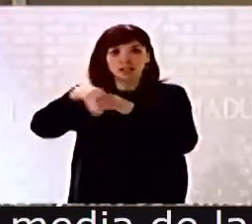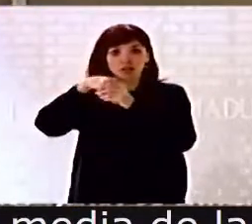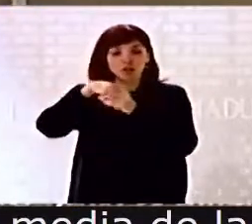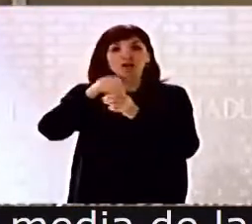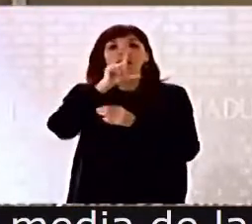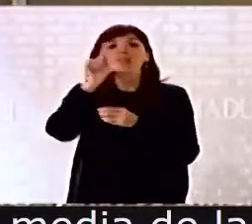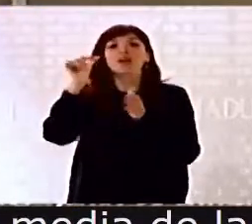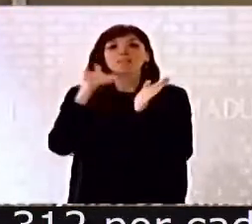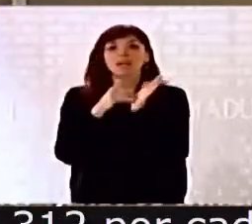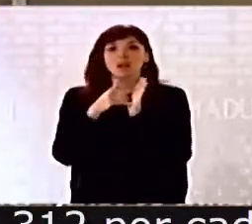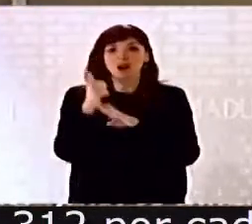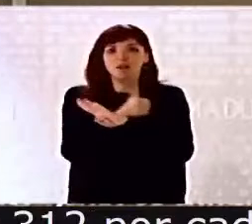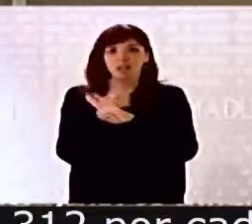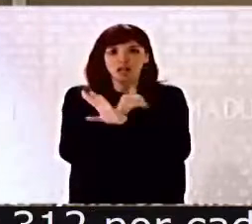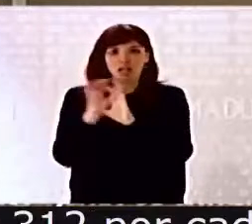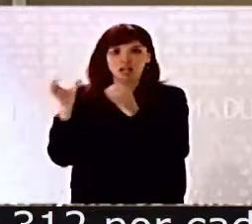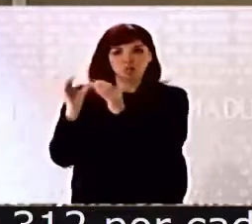habitantes.